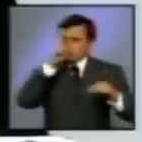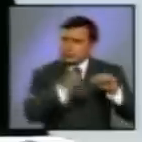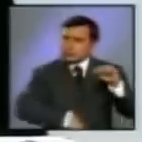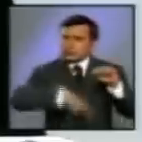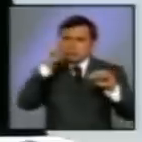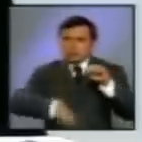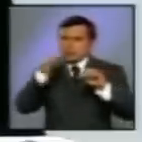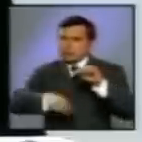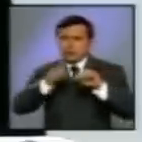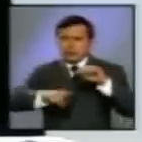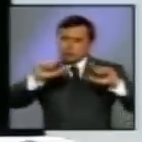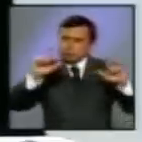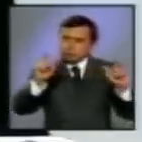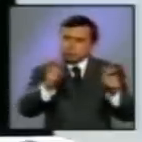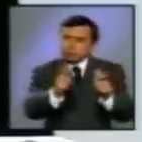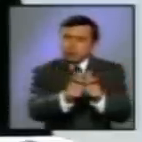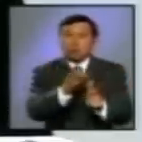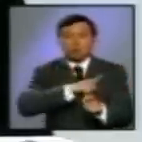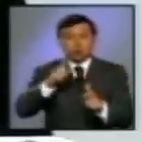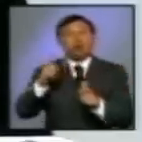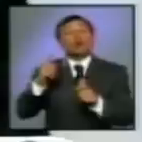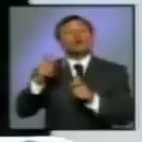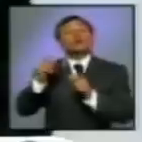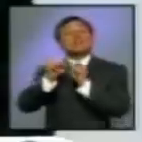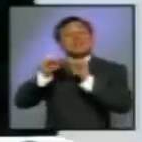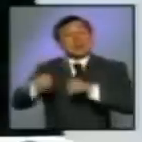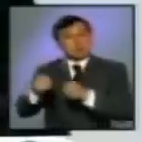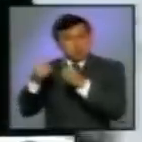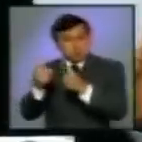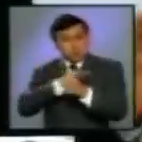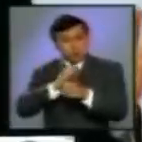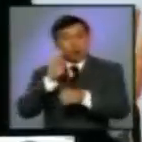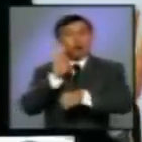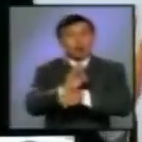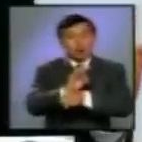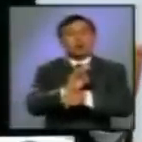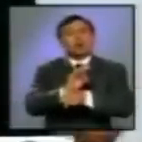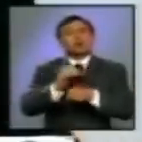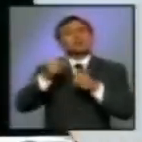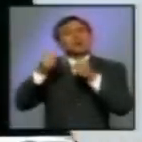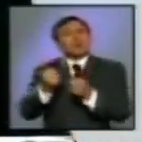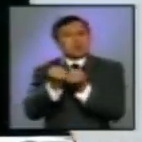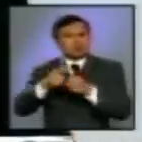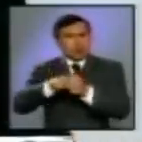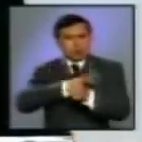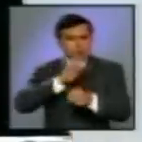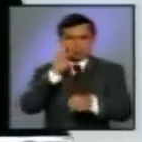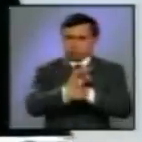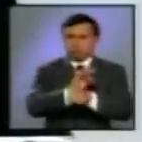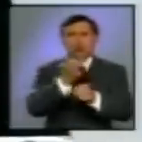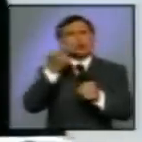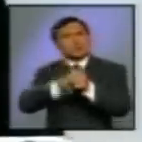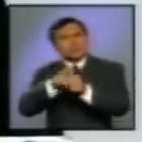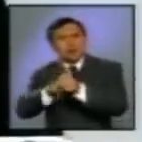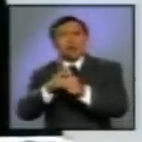de un sistema de seguridad social universal, el beneficio de la seguridad social llegue a todos los mexicanos, con acceso a la salud,